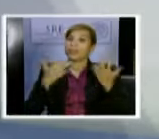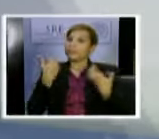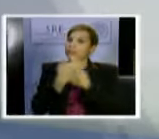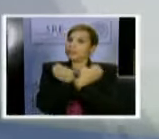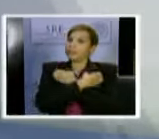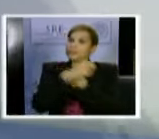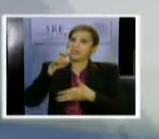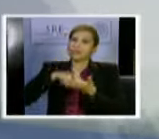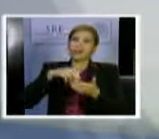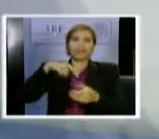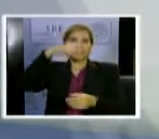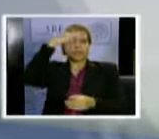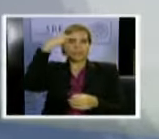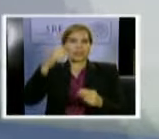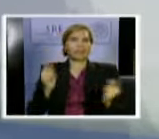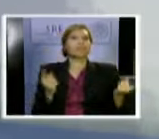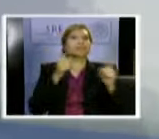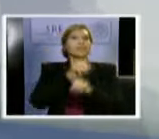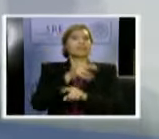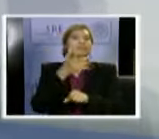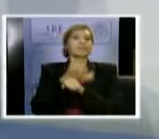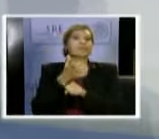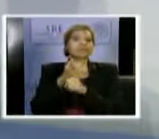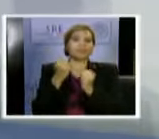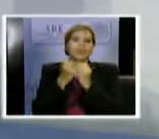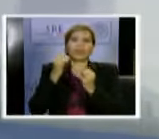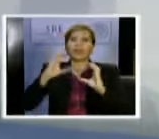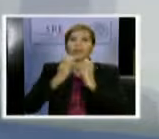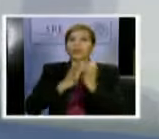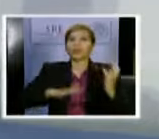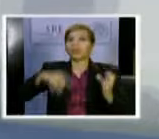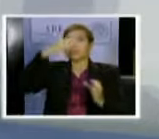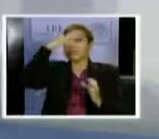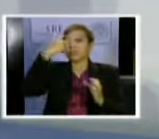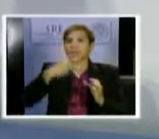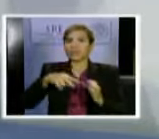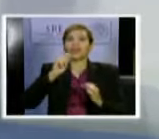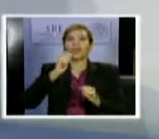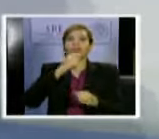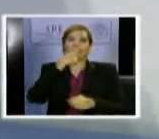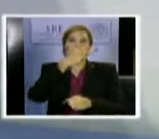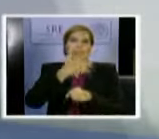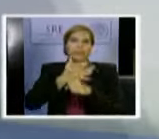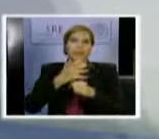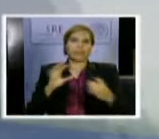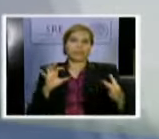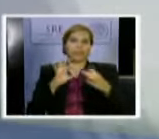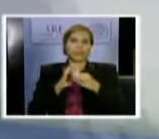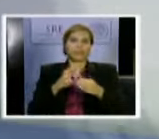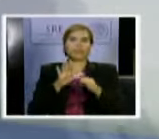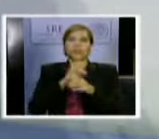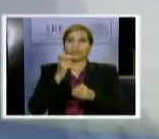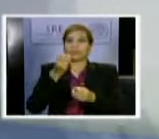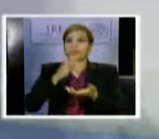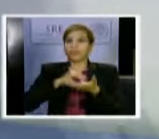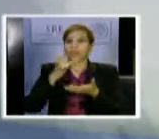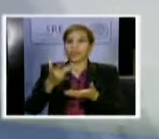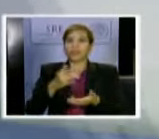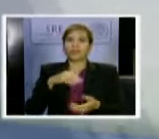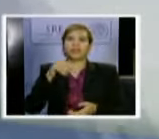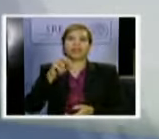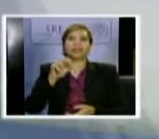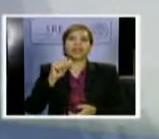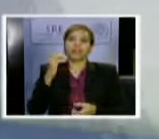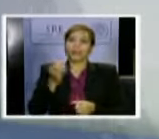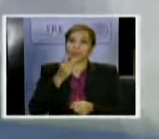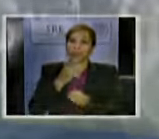mexicanos respecto de los Estados Unidos y de nuestra comunidad mexicoamericana en los Estados Unidos. Es cuanto. Muchísimas gracias, Marcela,